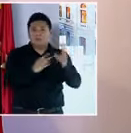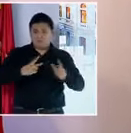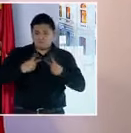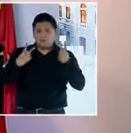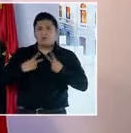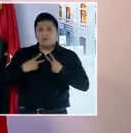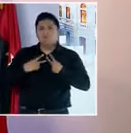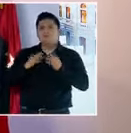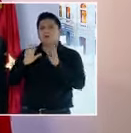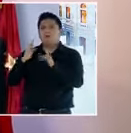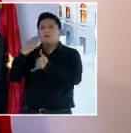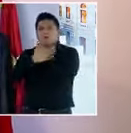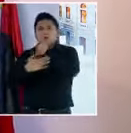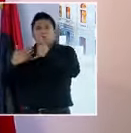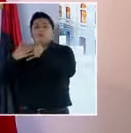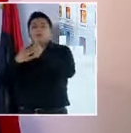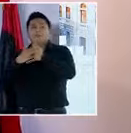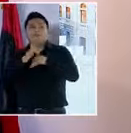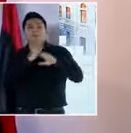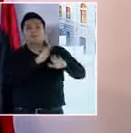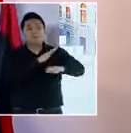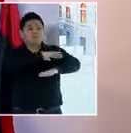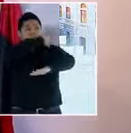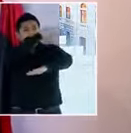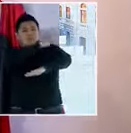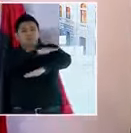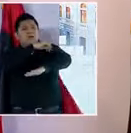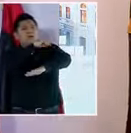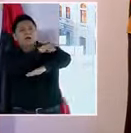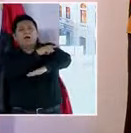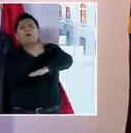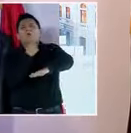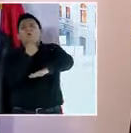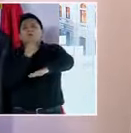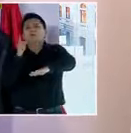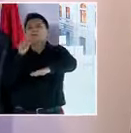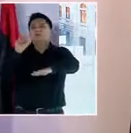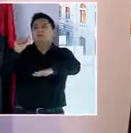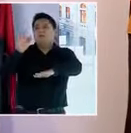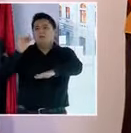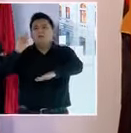Colombia, el páramo de Santurbán. Somos